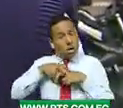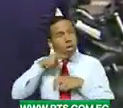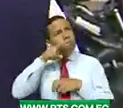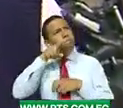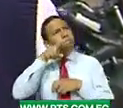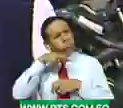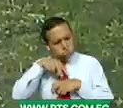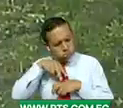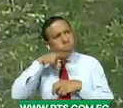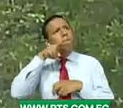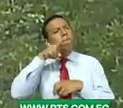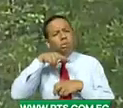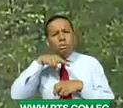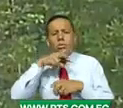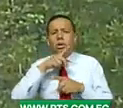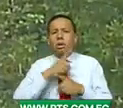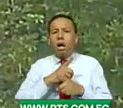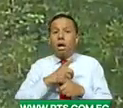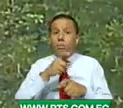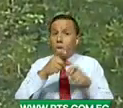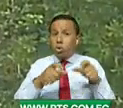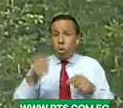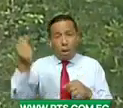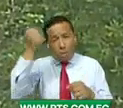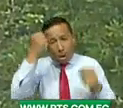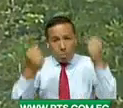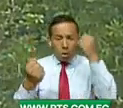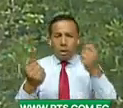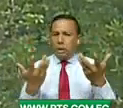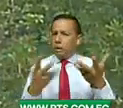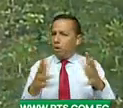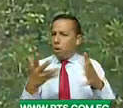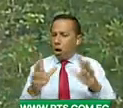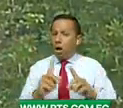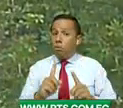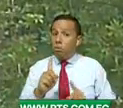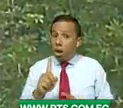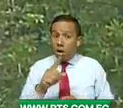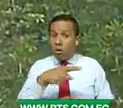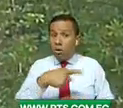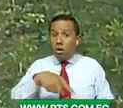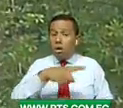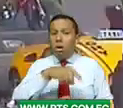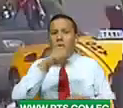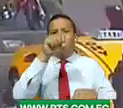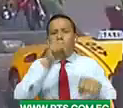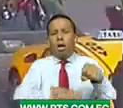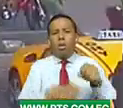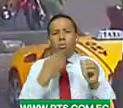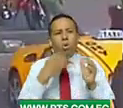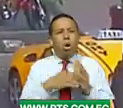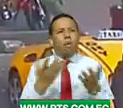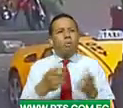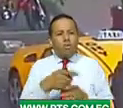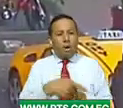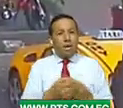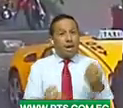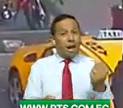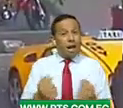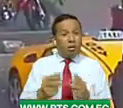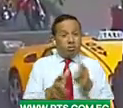también estaba amontonada ahí. No se reportaron personas heridas de gravedad. Sí, daños materiales. Una piedra rompió el vidrio de un